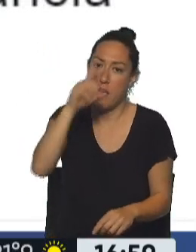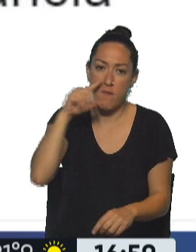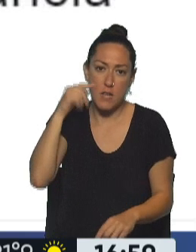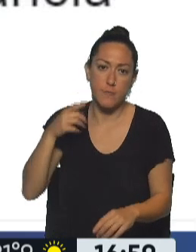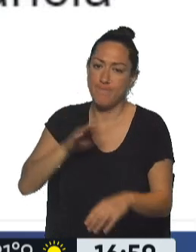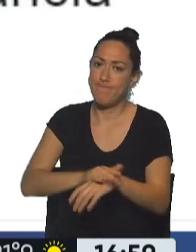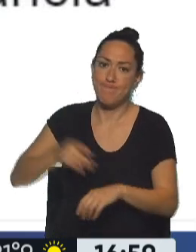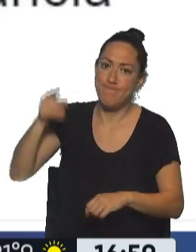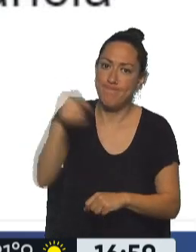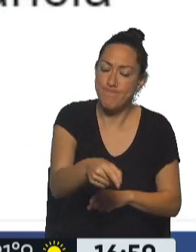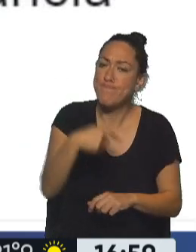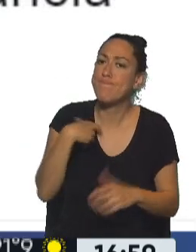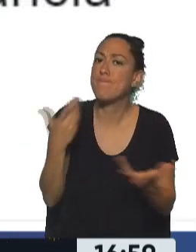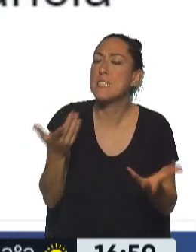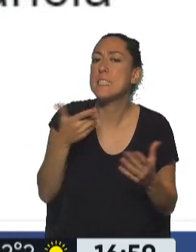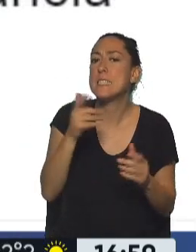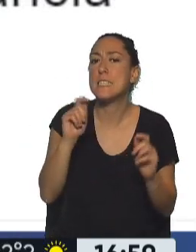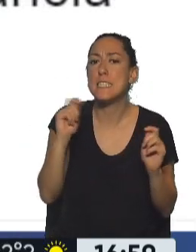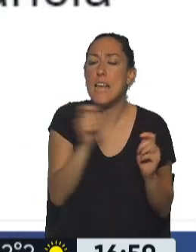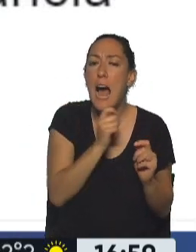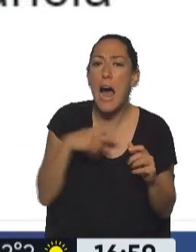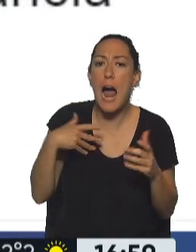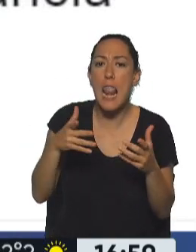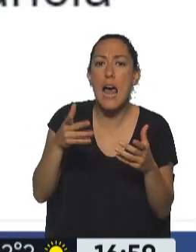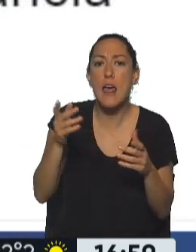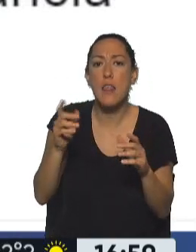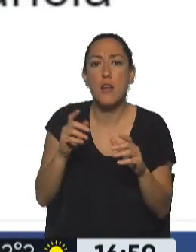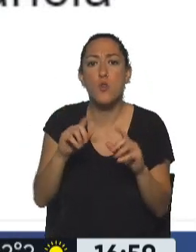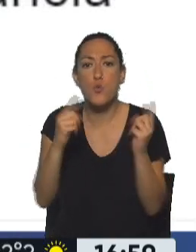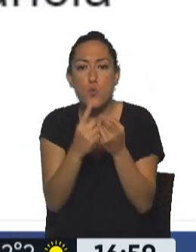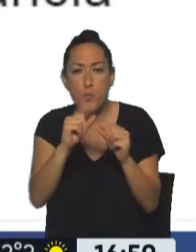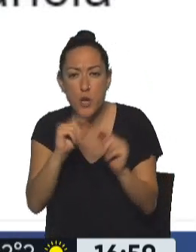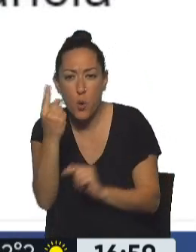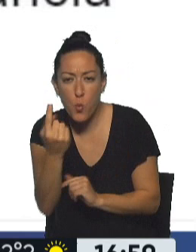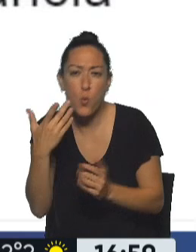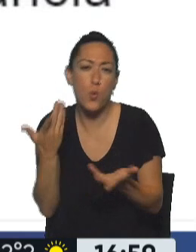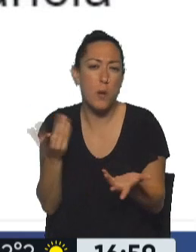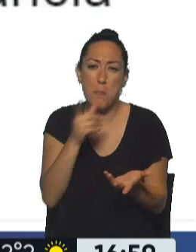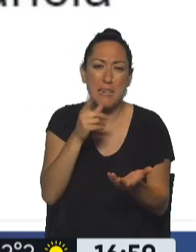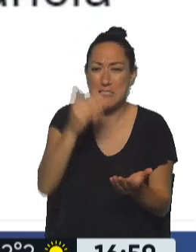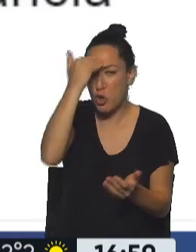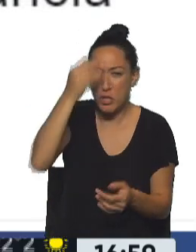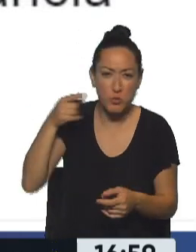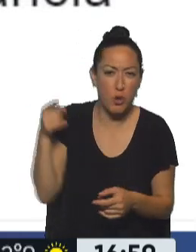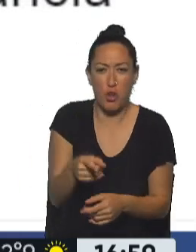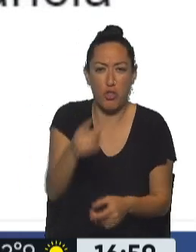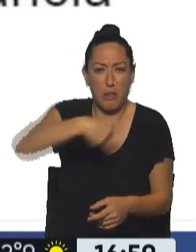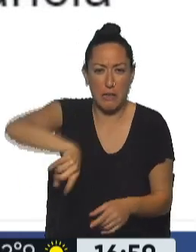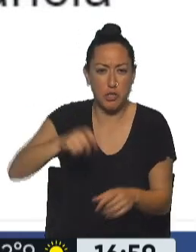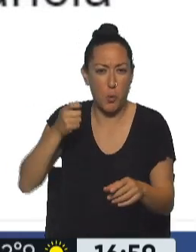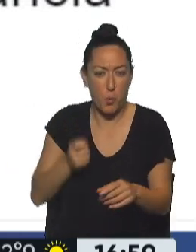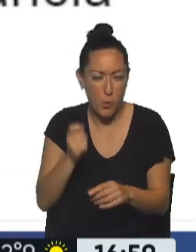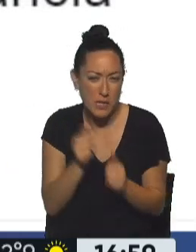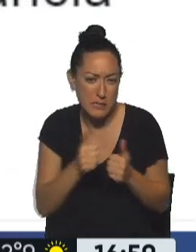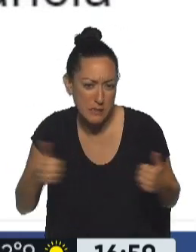Py, integrada por dos magistrados que ocupan sus asientos de forma contraria a la Constitución, intervienen en una causa de